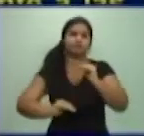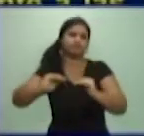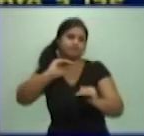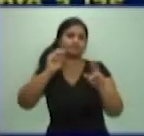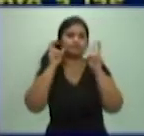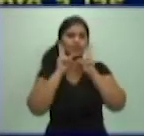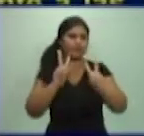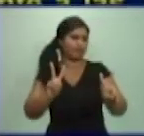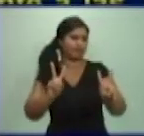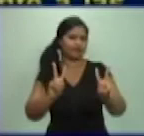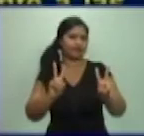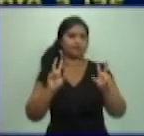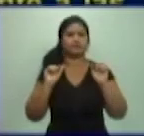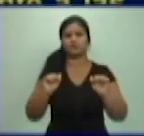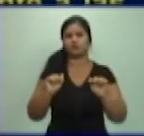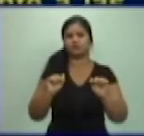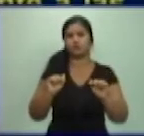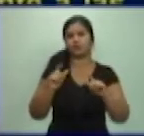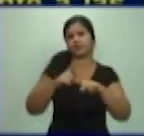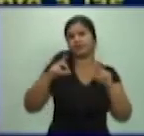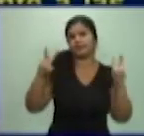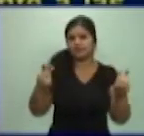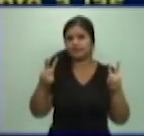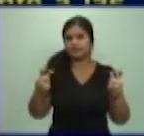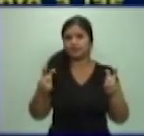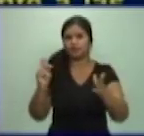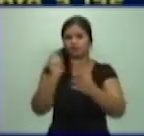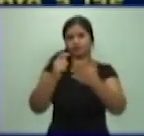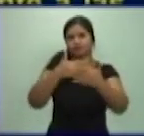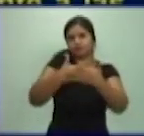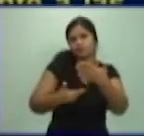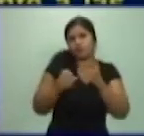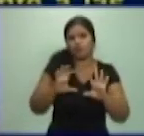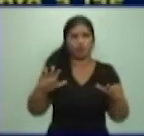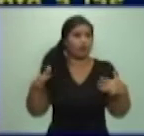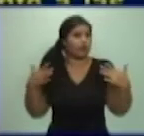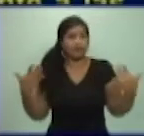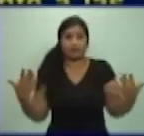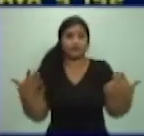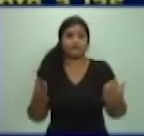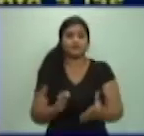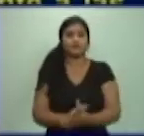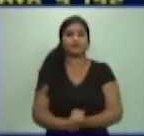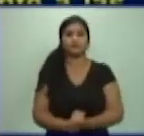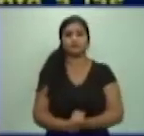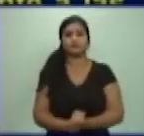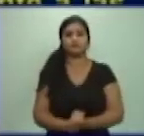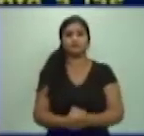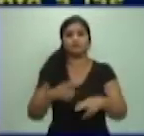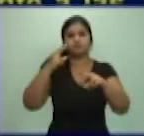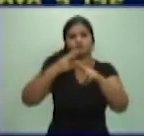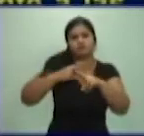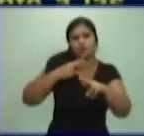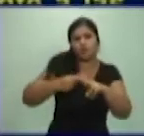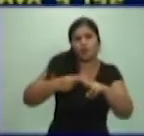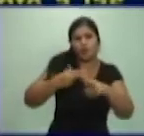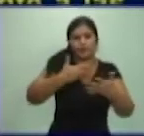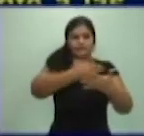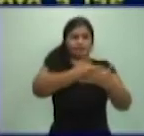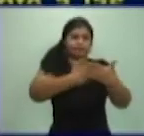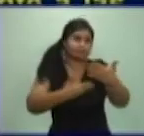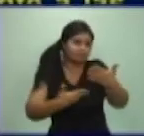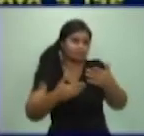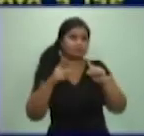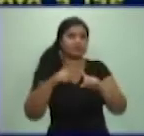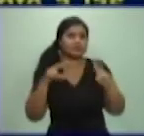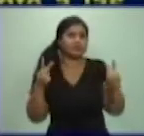qué obra está hablando este enunciado? ¿Cuál es, de qué obra, a qué obra pertenece esta